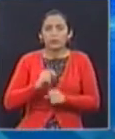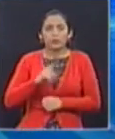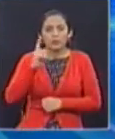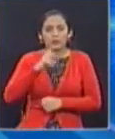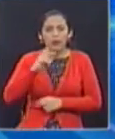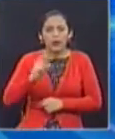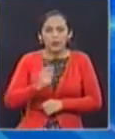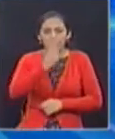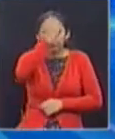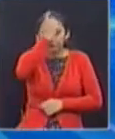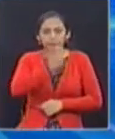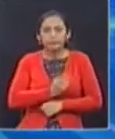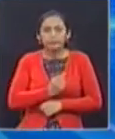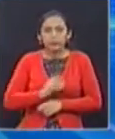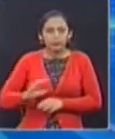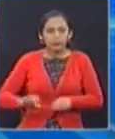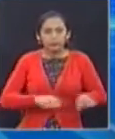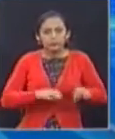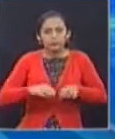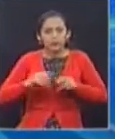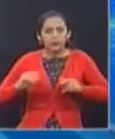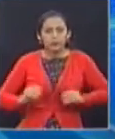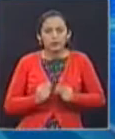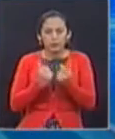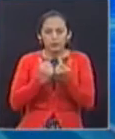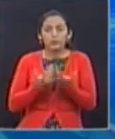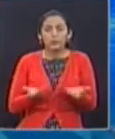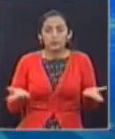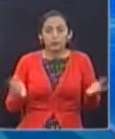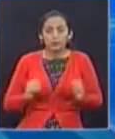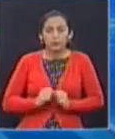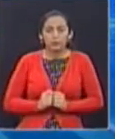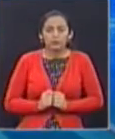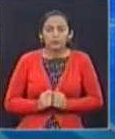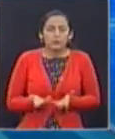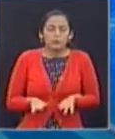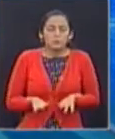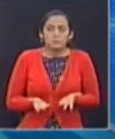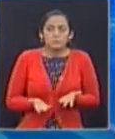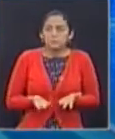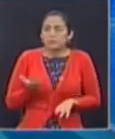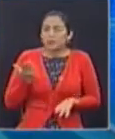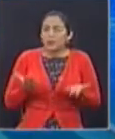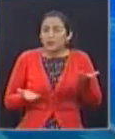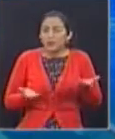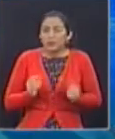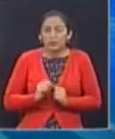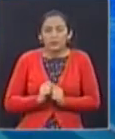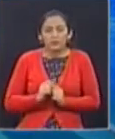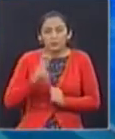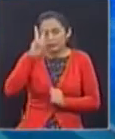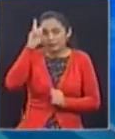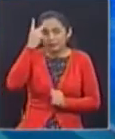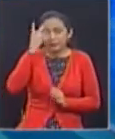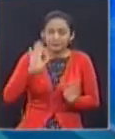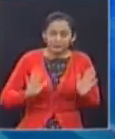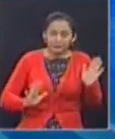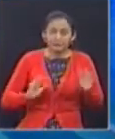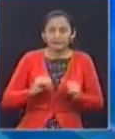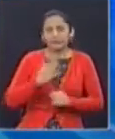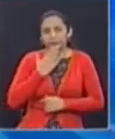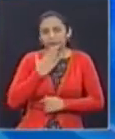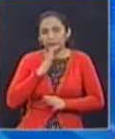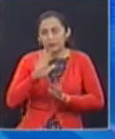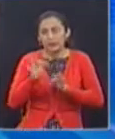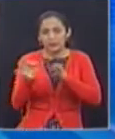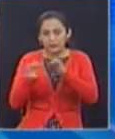Y que de alguna manera nos alejemos de las señales que resultan a veces, Fernando, yo diría contradictorias. Es decir,